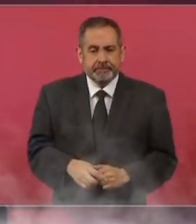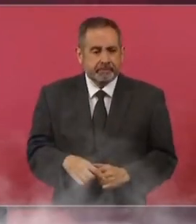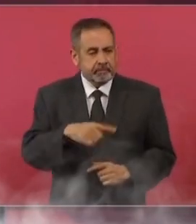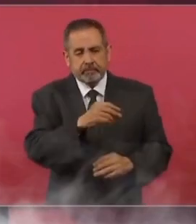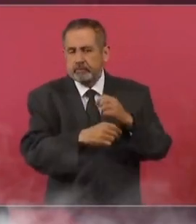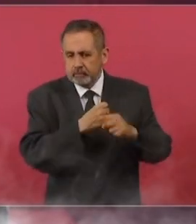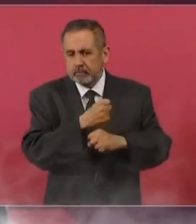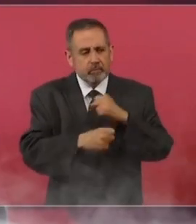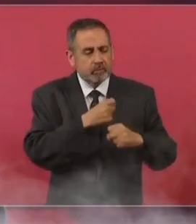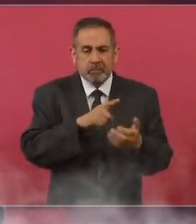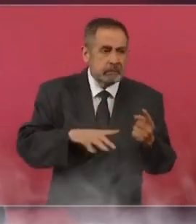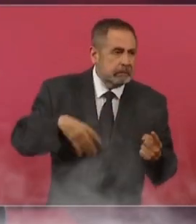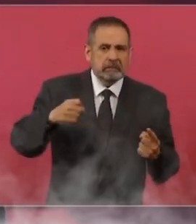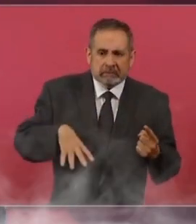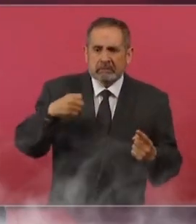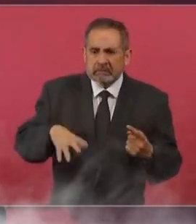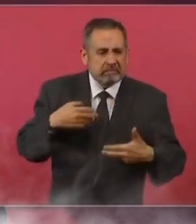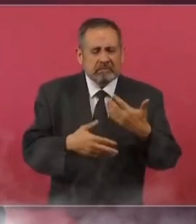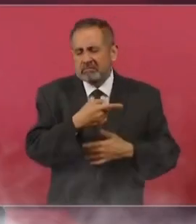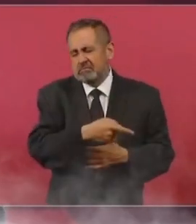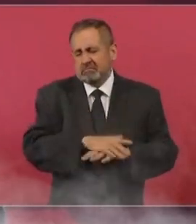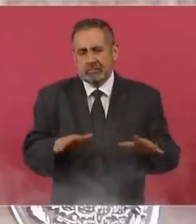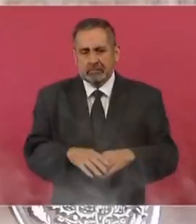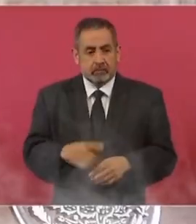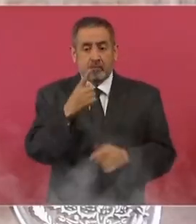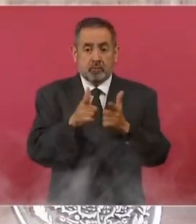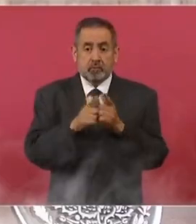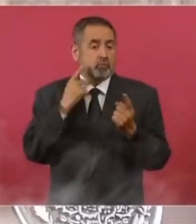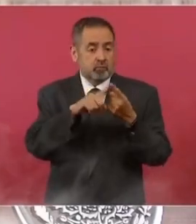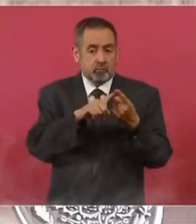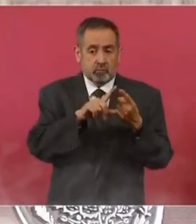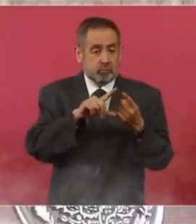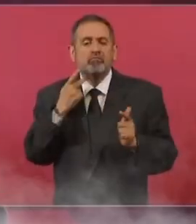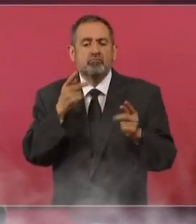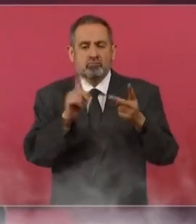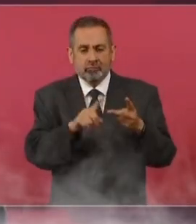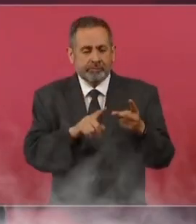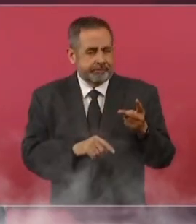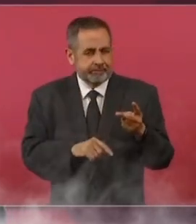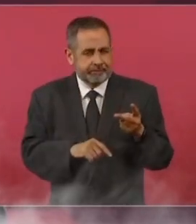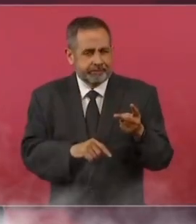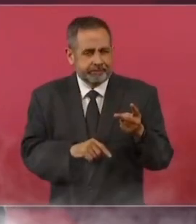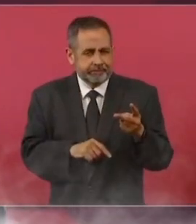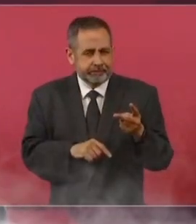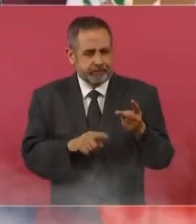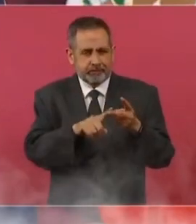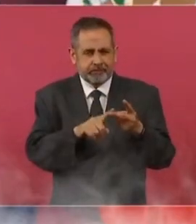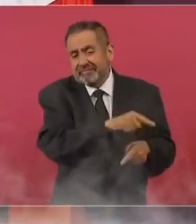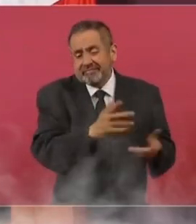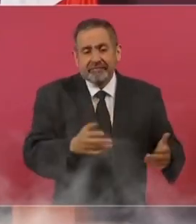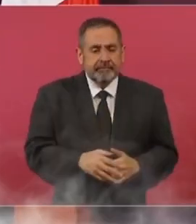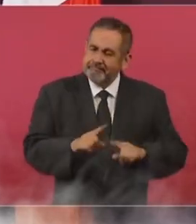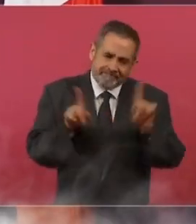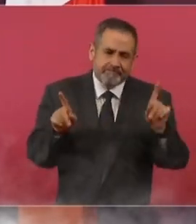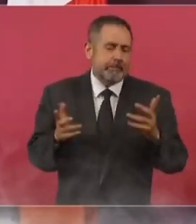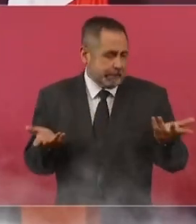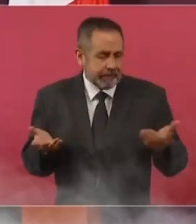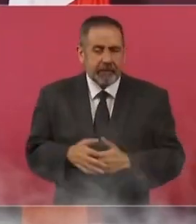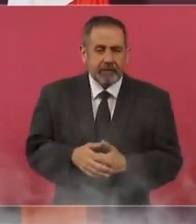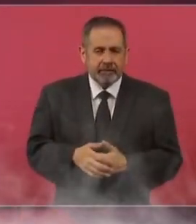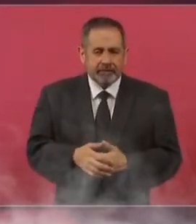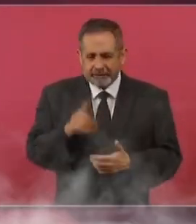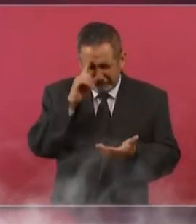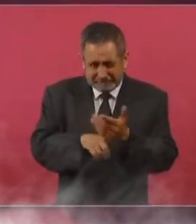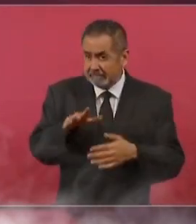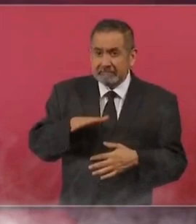Ya fue mucho de abusos de poder. Primero, un partido. Luego, ese partido con otro, lo que es el PRIAN. Entonces, ¿ustedes